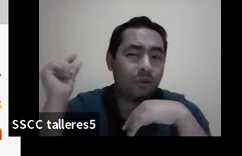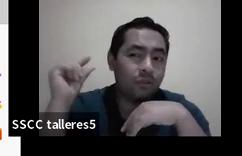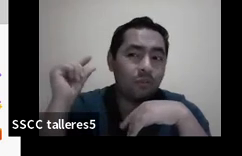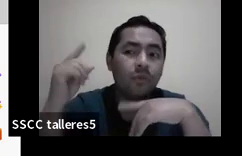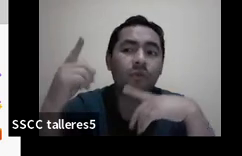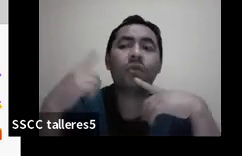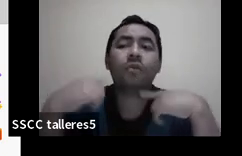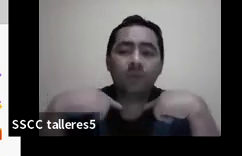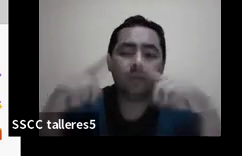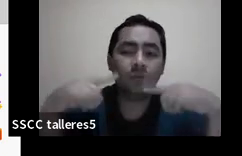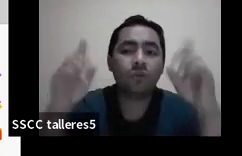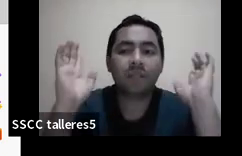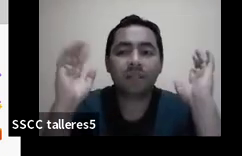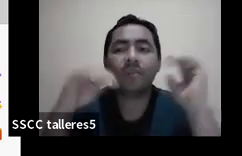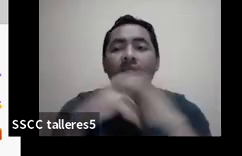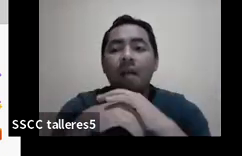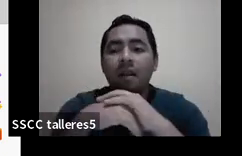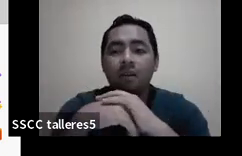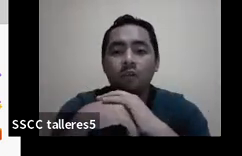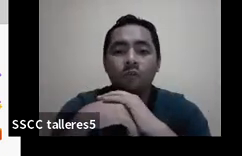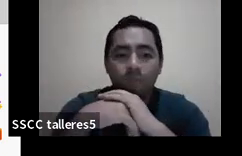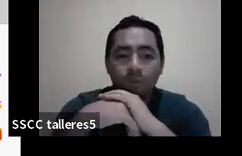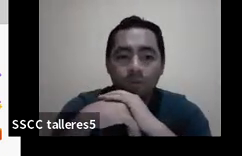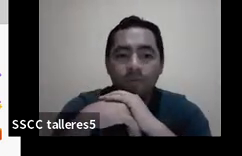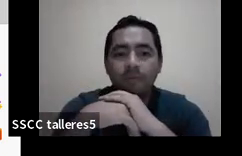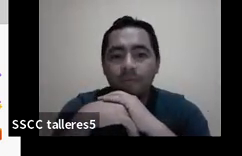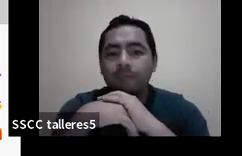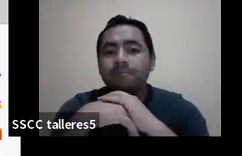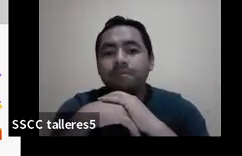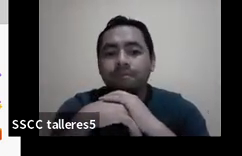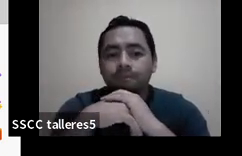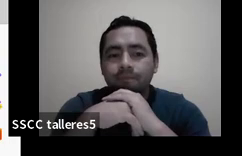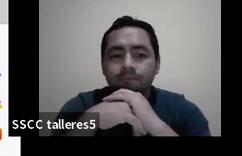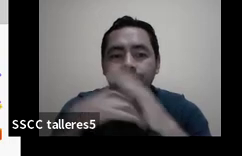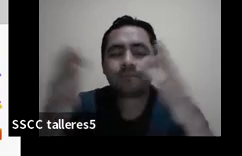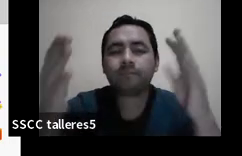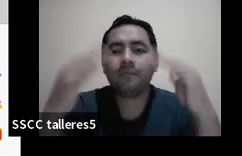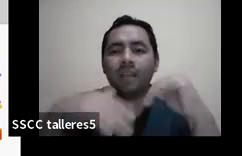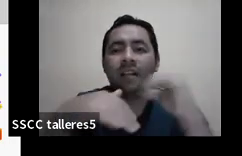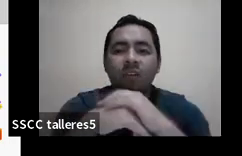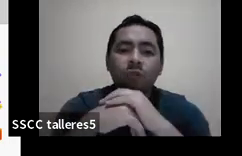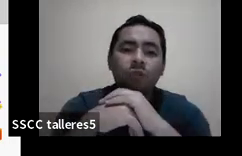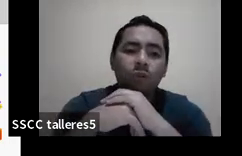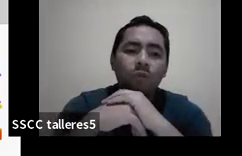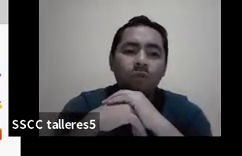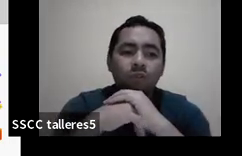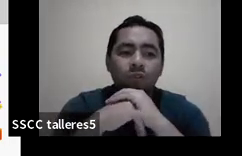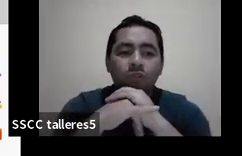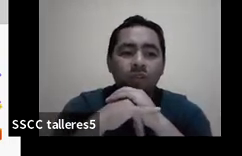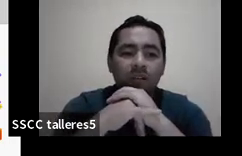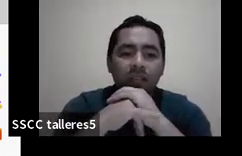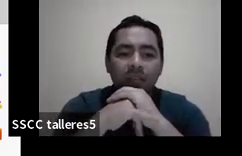que pueden escuchar un poco y usualmente también hablan un poco. ¿Ya? El segundo